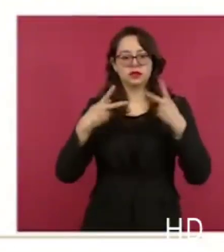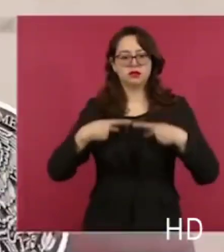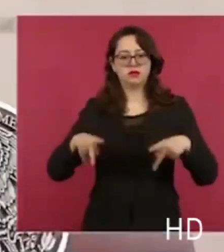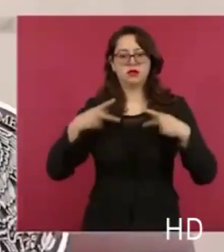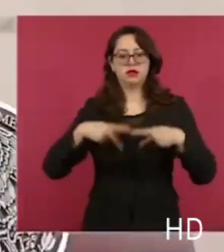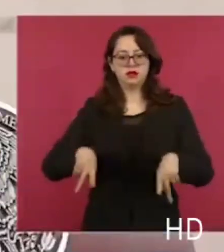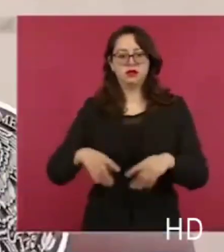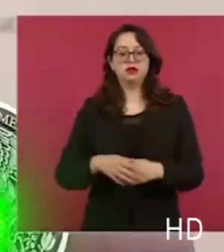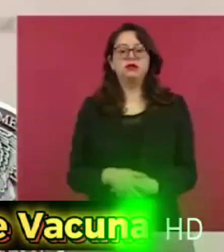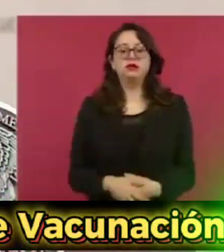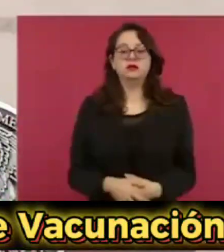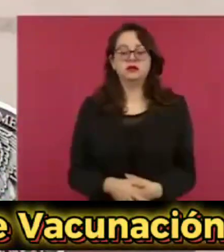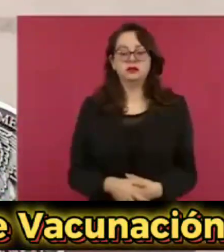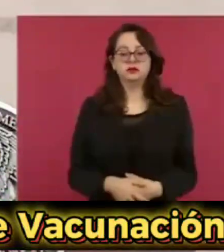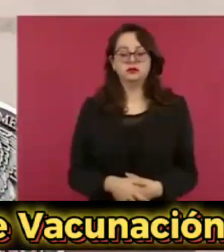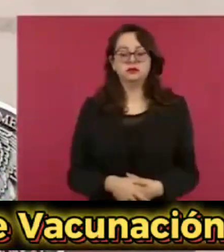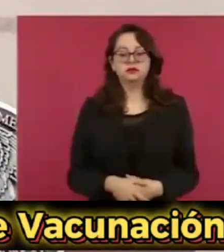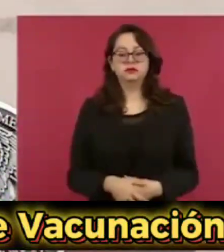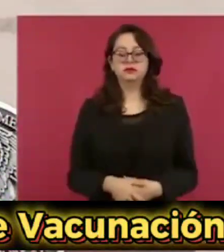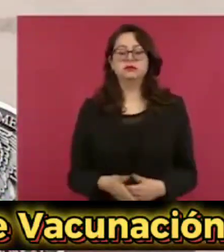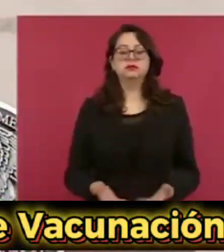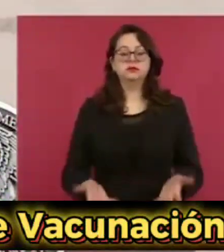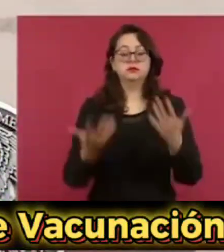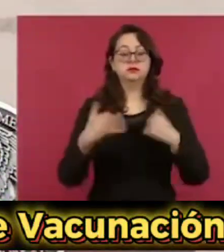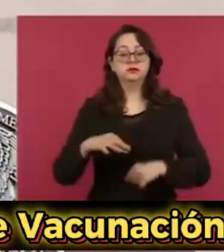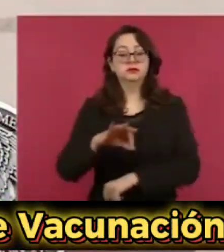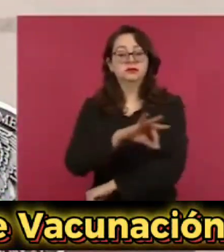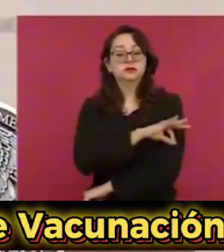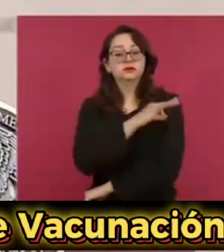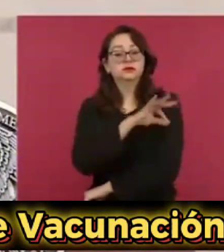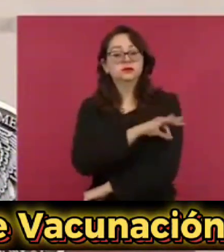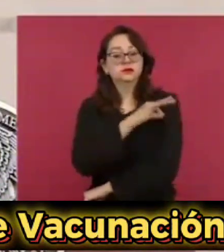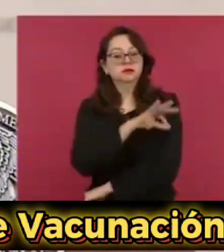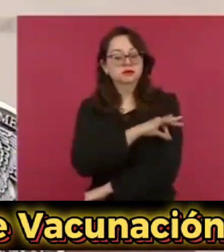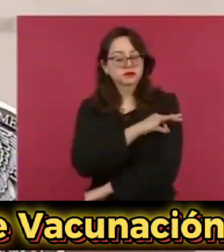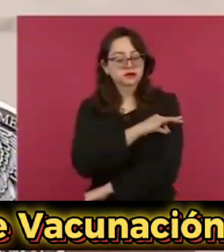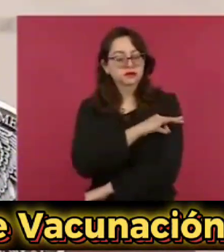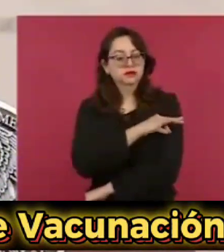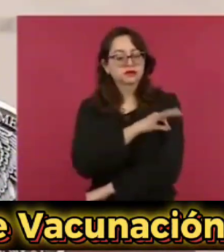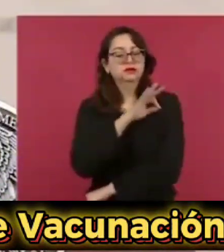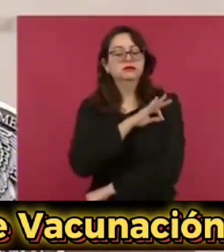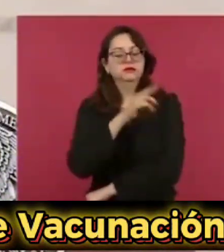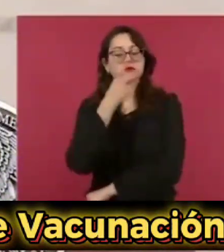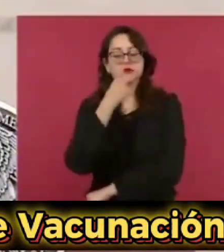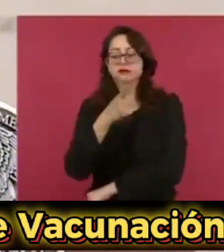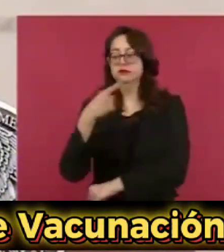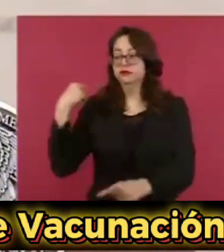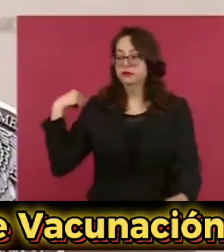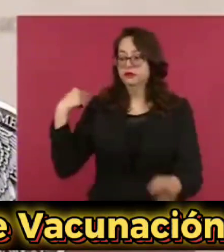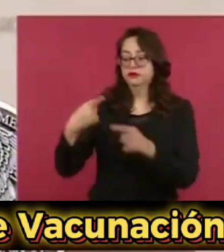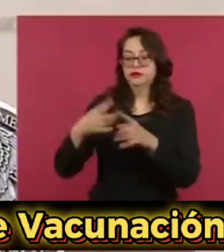Y en cuanto a la vacunación, en forma sintética, les puedo decir que hasta el fin de semana,